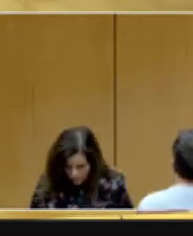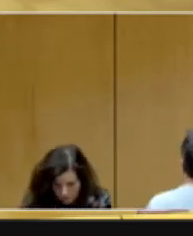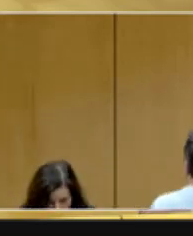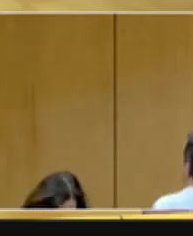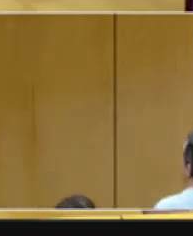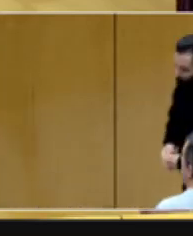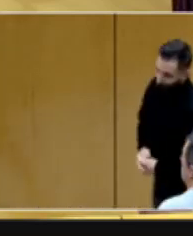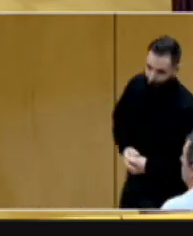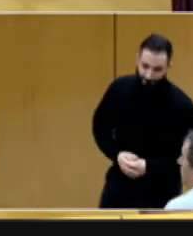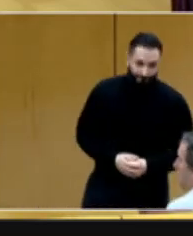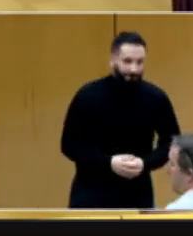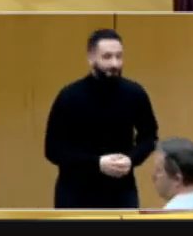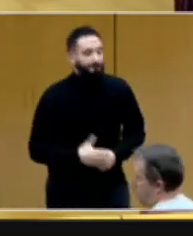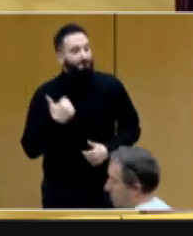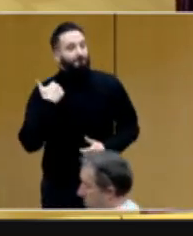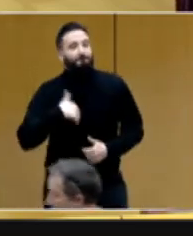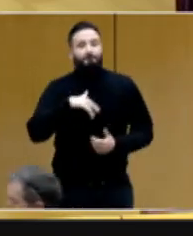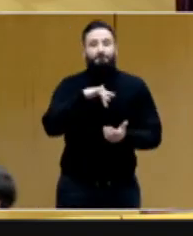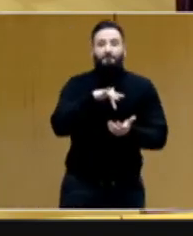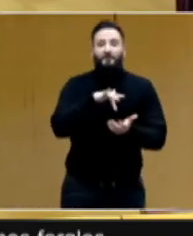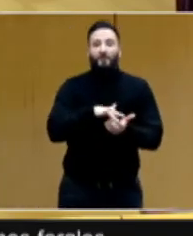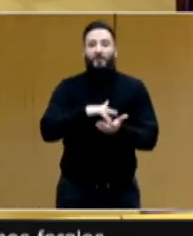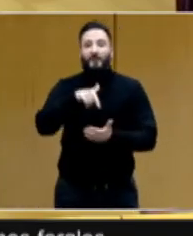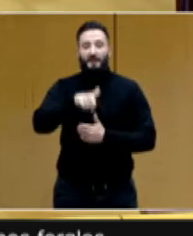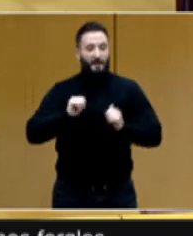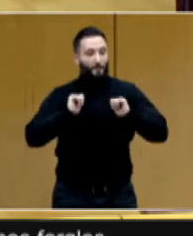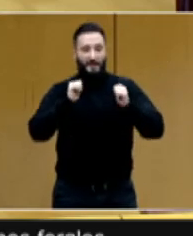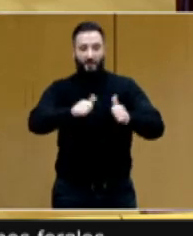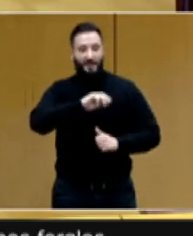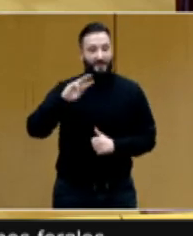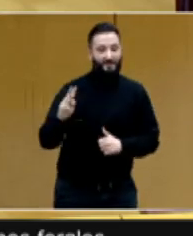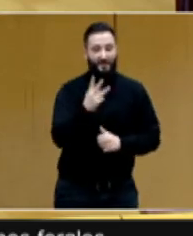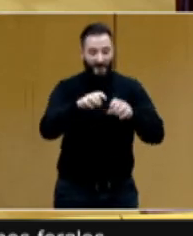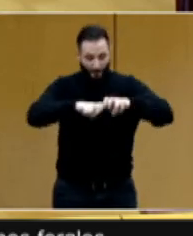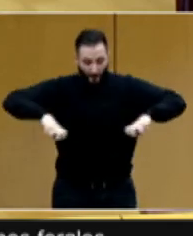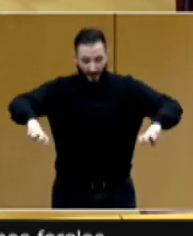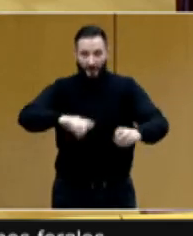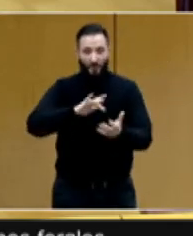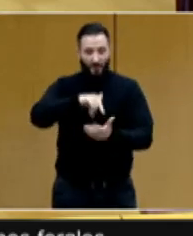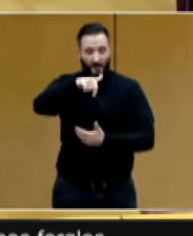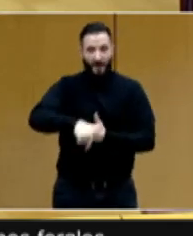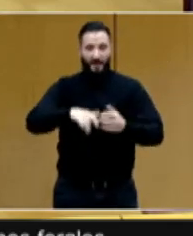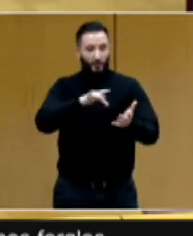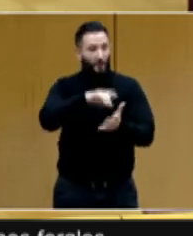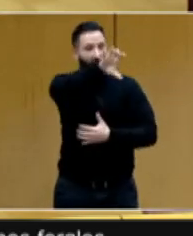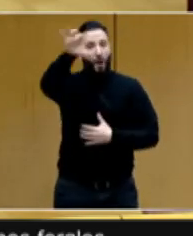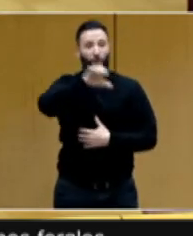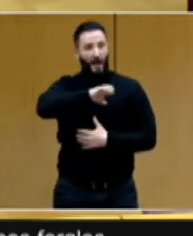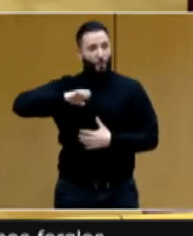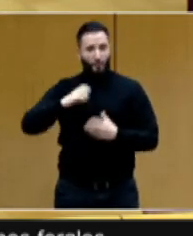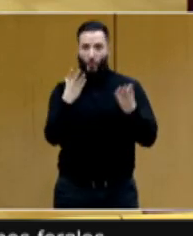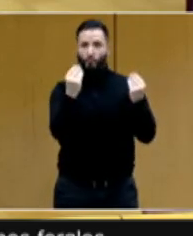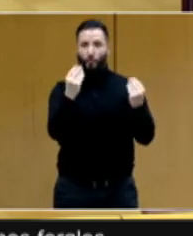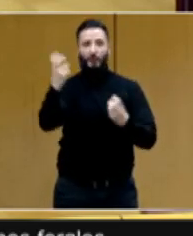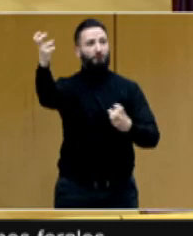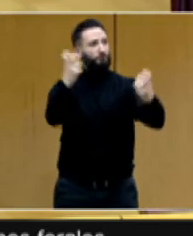estado autonómico y muchas cosas más y eso y por historia Pues evidentemente muchas comunidades autónomas tienen derecho propio Y eso hay